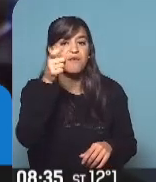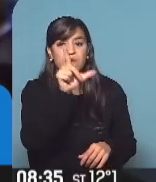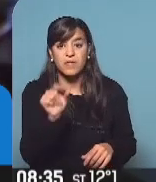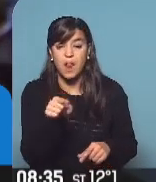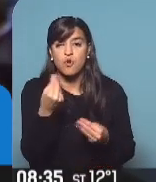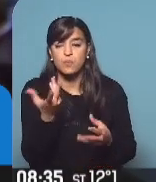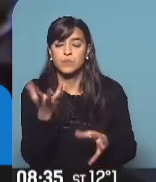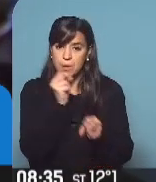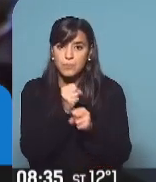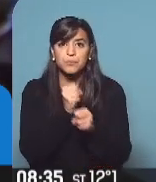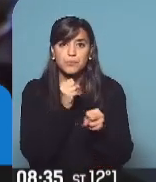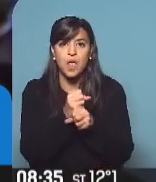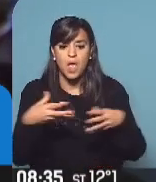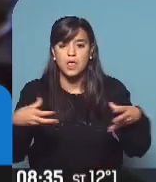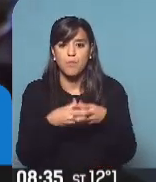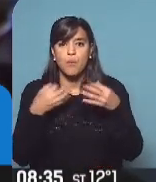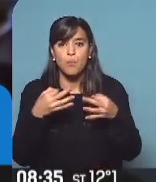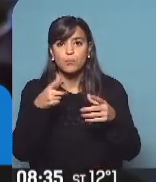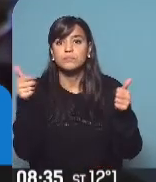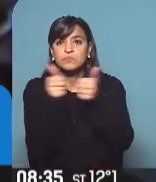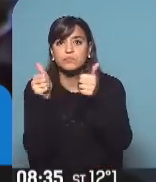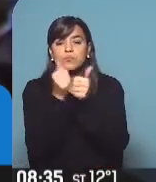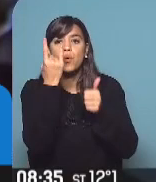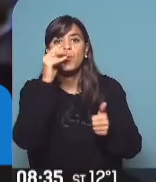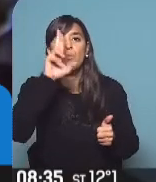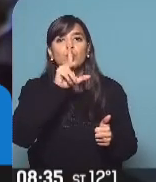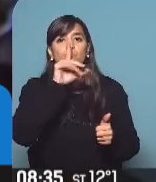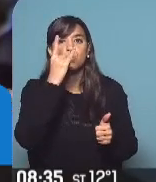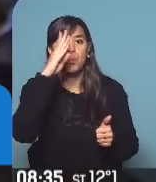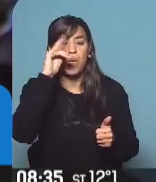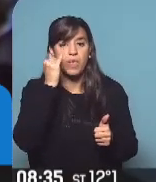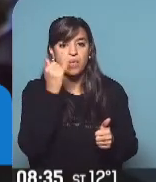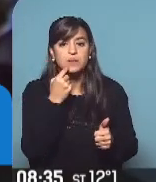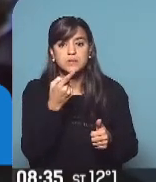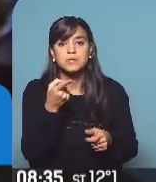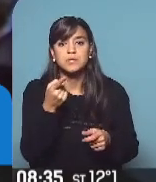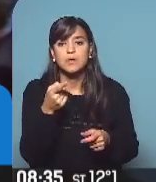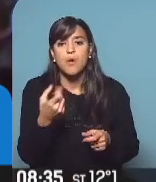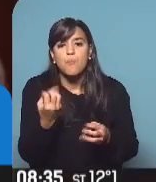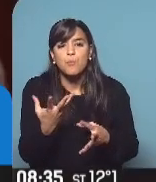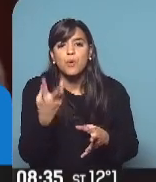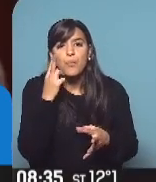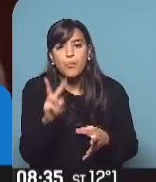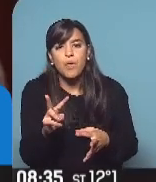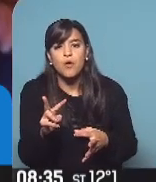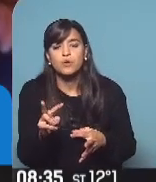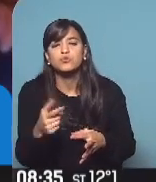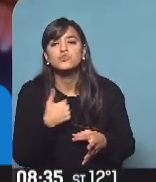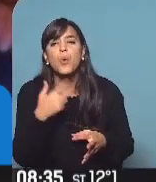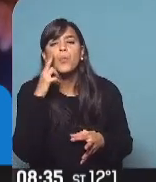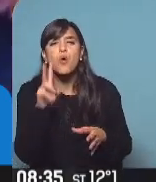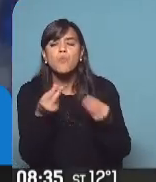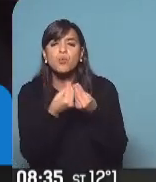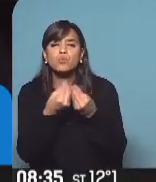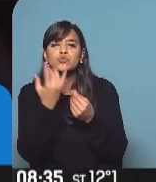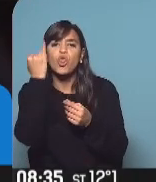un buen equipo que acompaña urtubey yo lo acompaño manuel entre estas cosas porque veo yo veo muchos que tienen